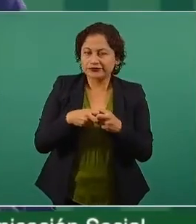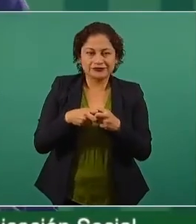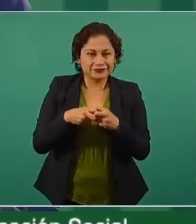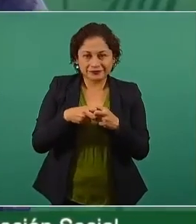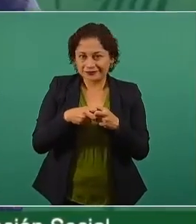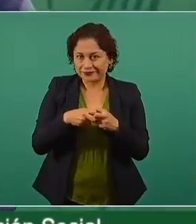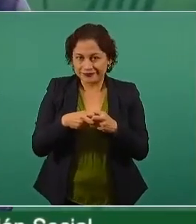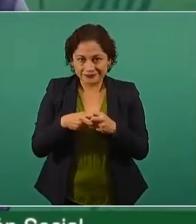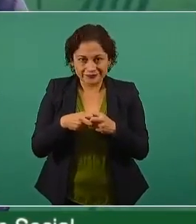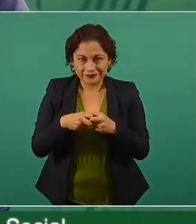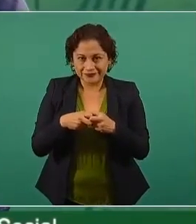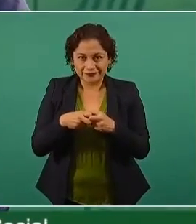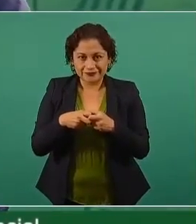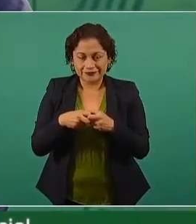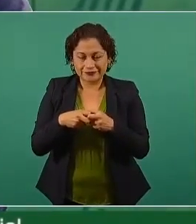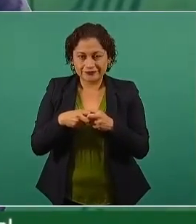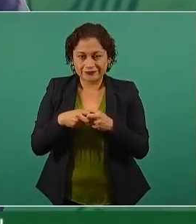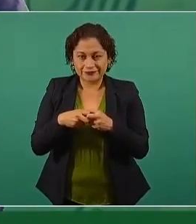aunque